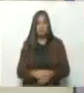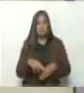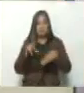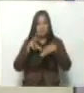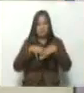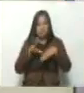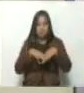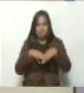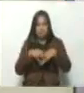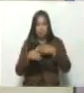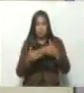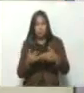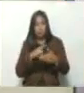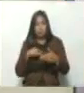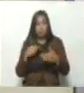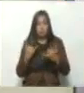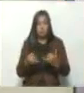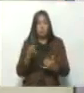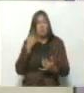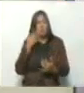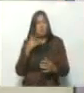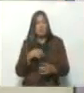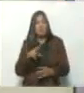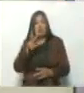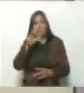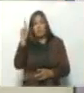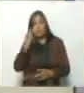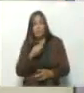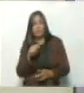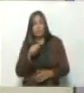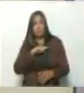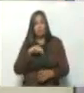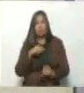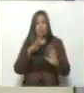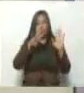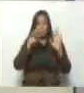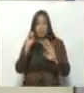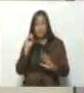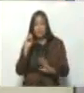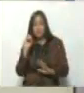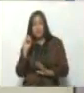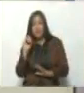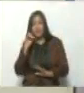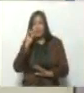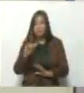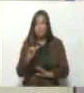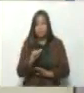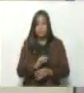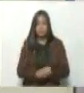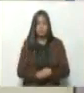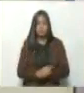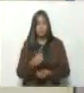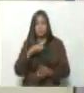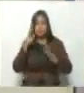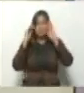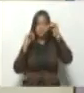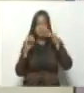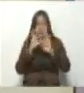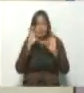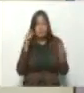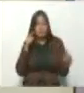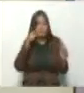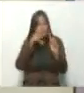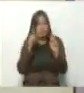vías. Y, ejemplo, en el trimestre tuvimos 90 denuncias en los primeros 3 meses. Logramos atender de